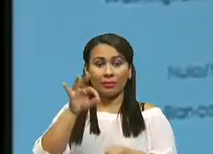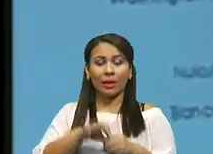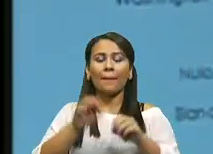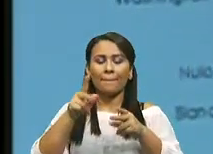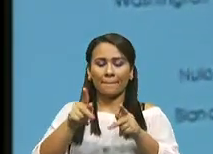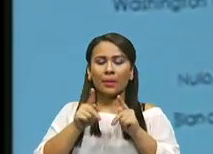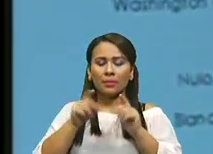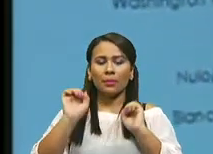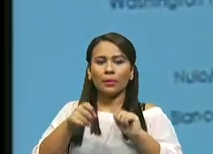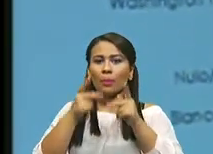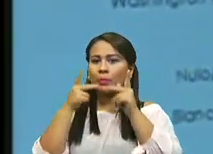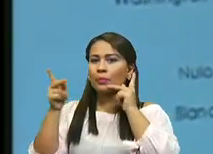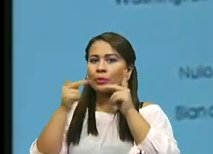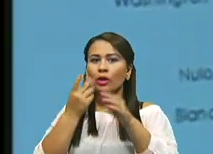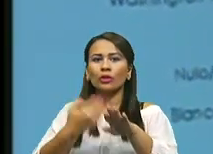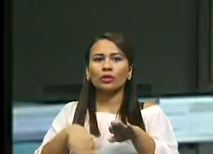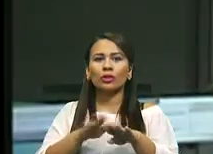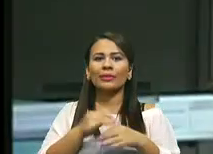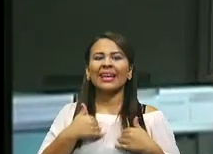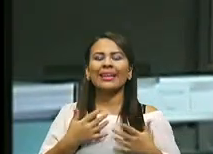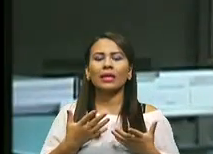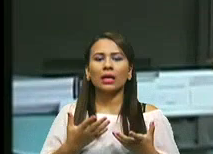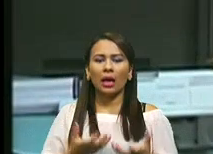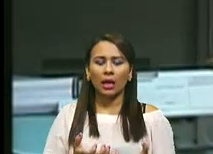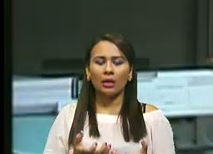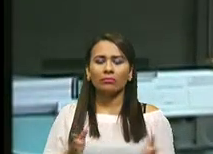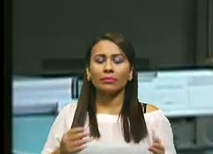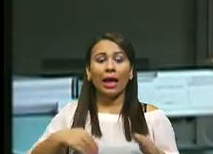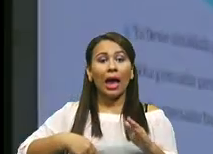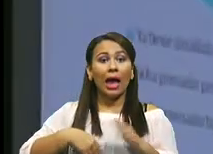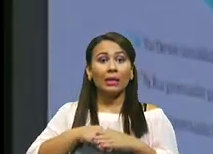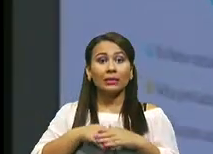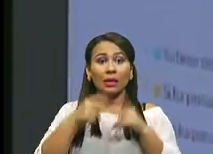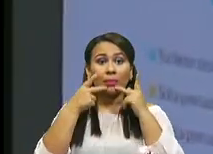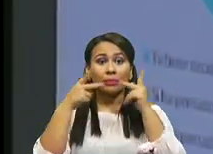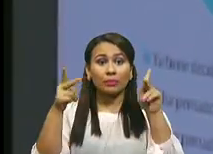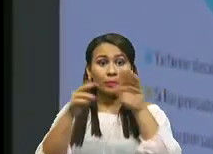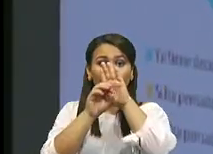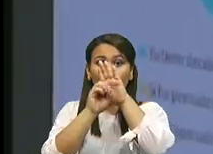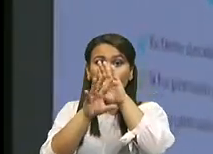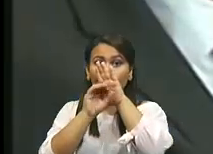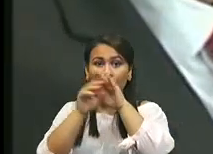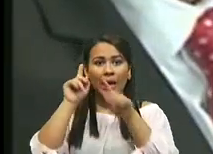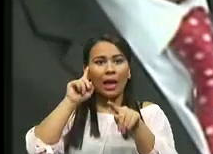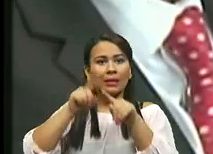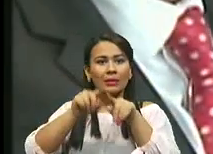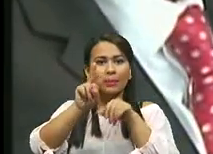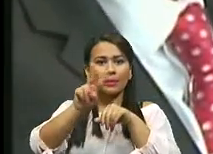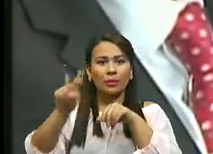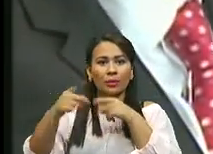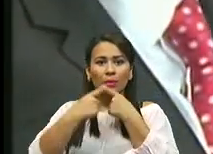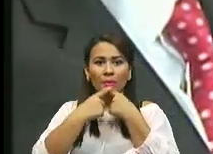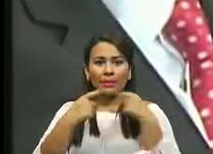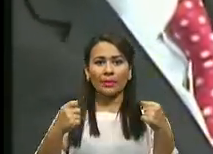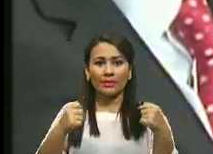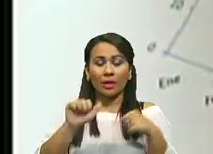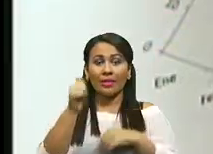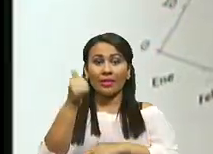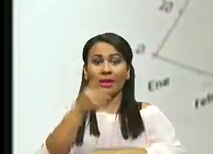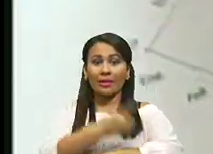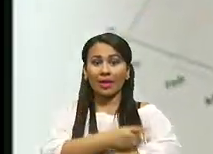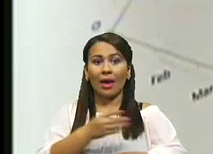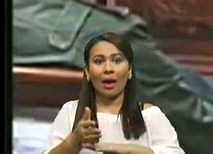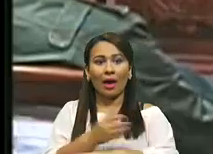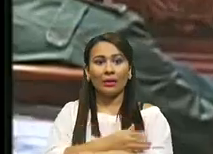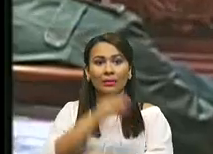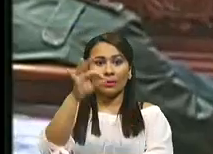de encuestas y sondeos sobre intención de voto. La fecha máxima para la publicación será el 22 de marzo, 10 días antes de la